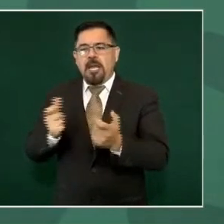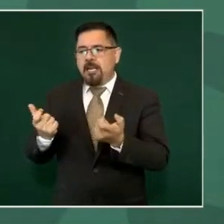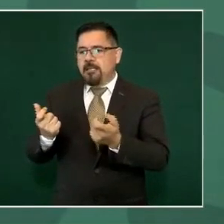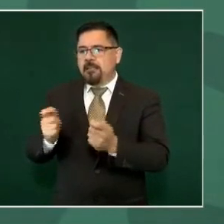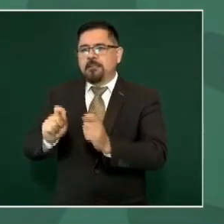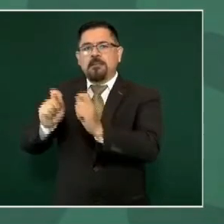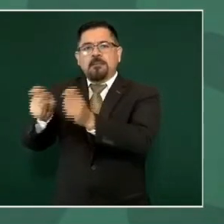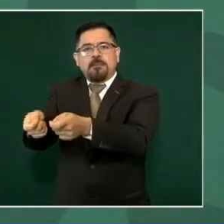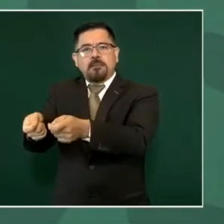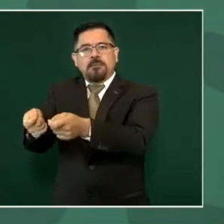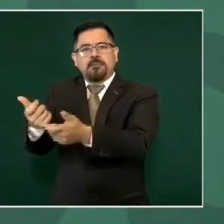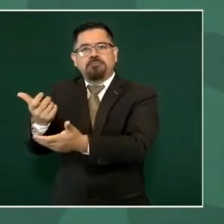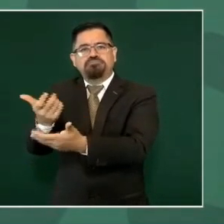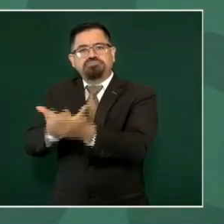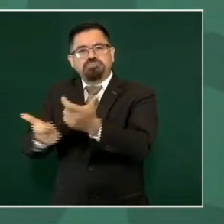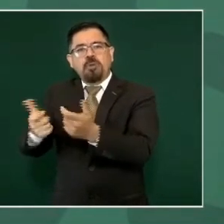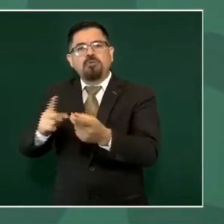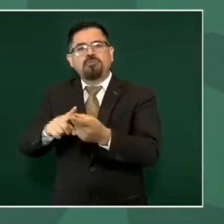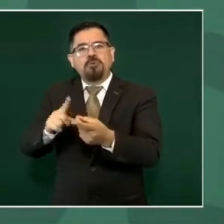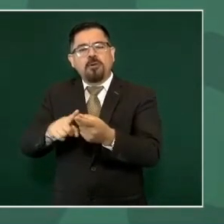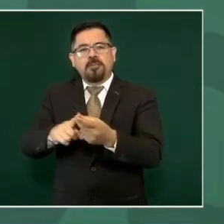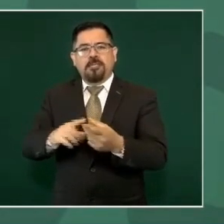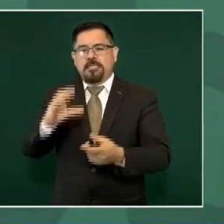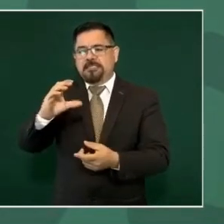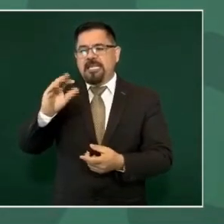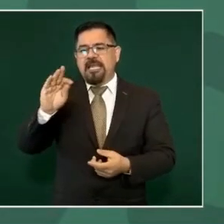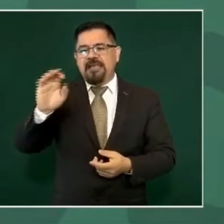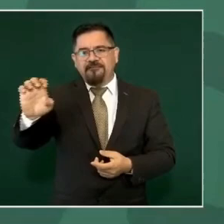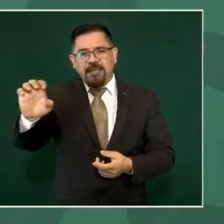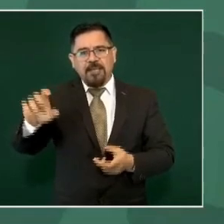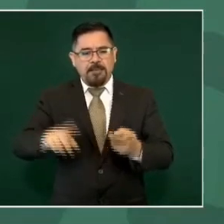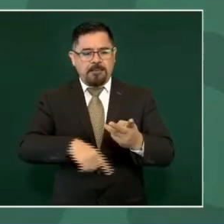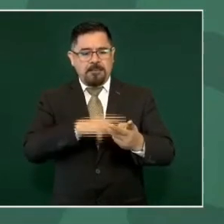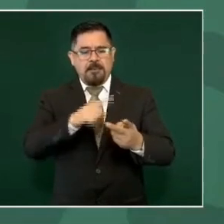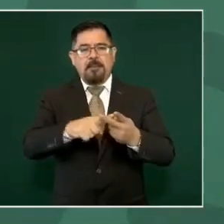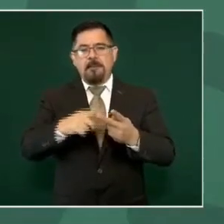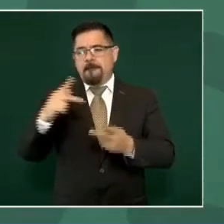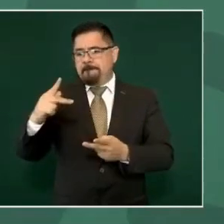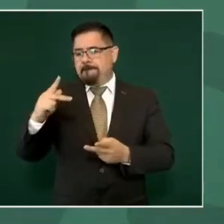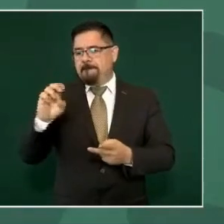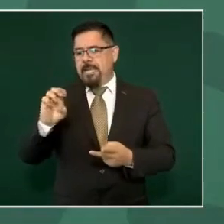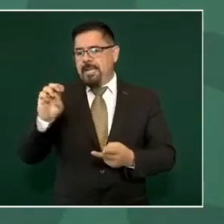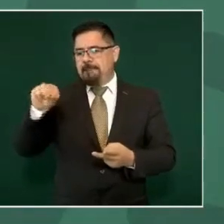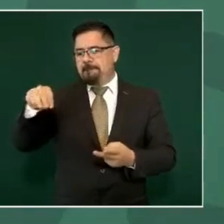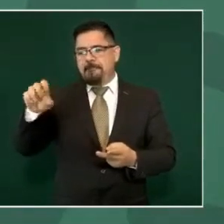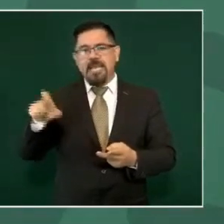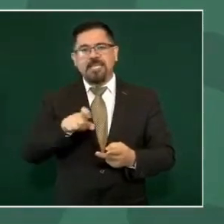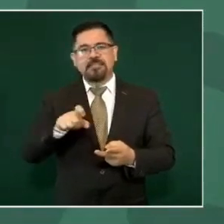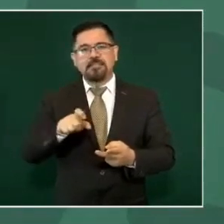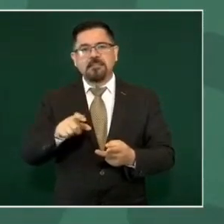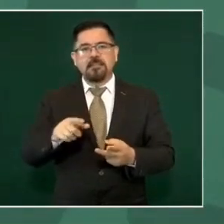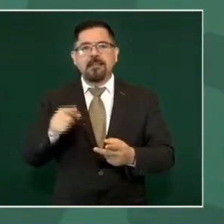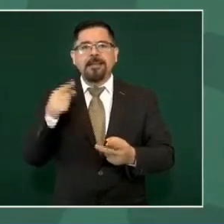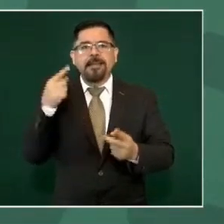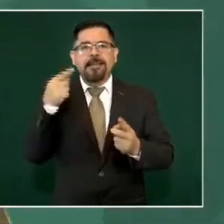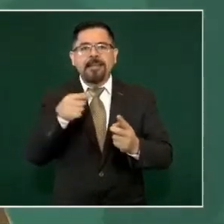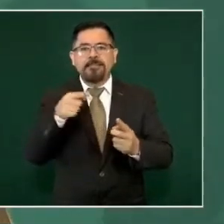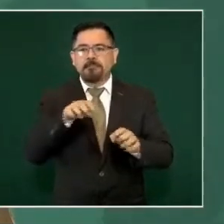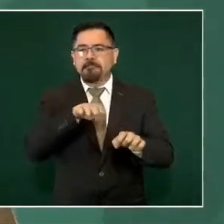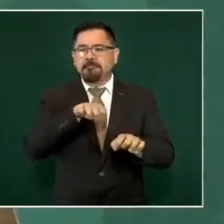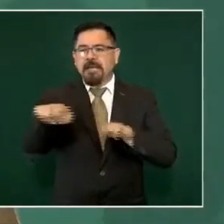concesiones en Comisión Federal de Electricidad, en Pemex, engañando de que con esto iba a llegar